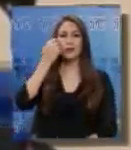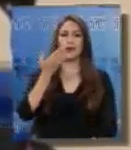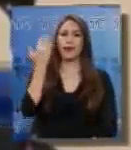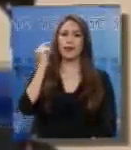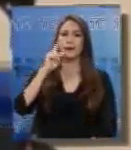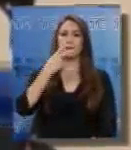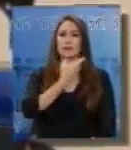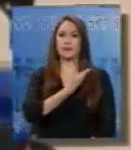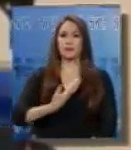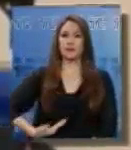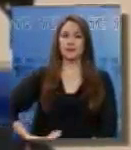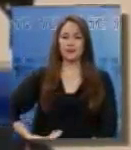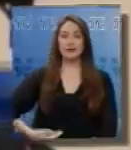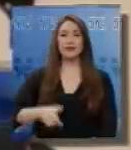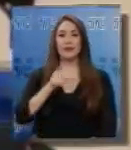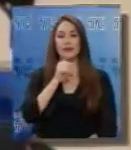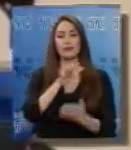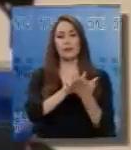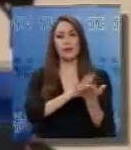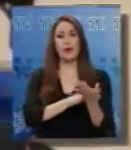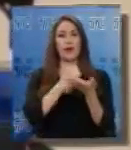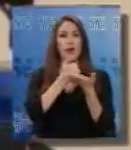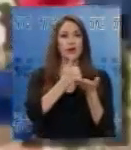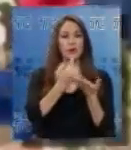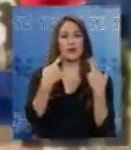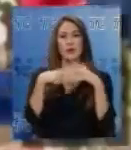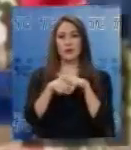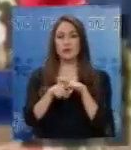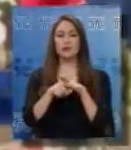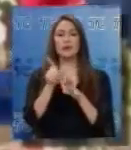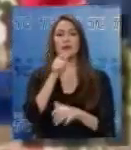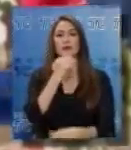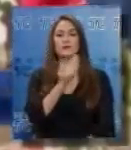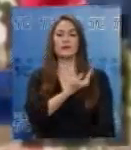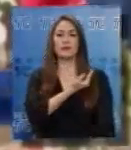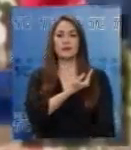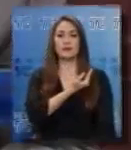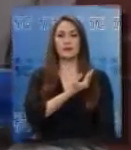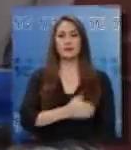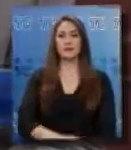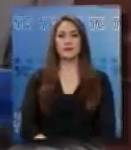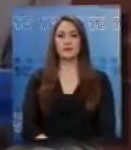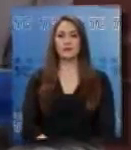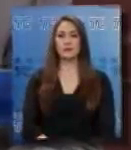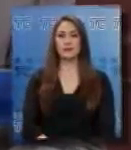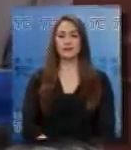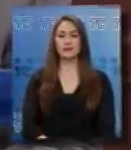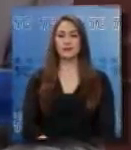vicepresidencia ecuatoriana con programas de ayuda e inclusión como la misión Manuela Espejo.